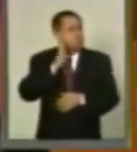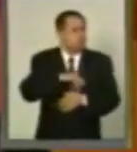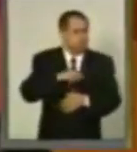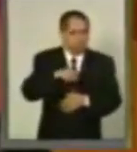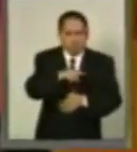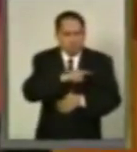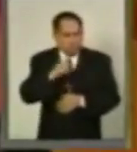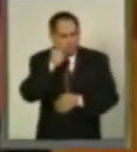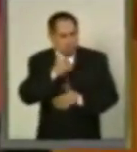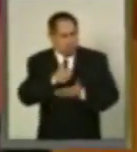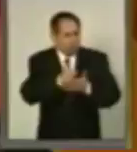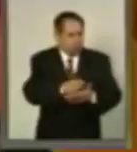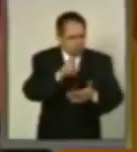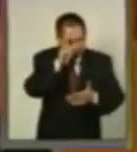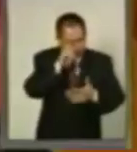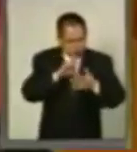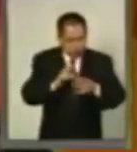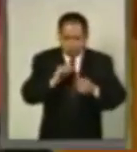ni siquiera orientar.